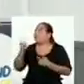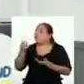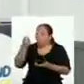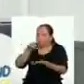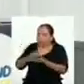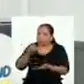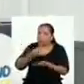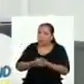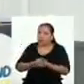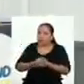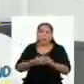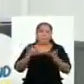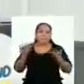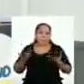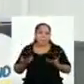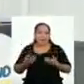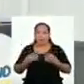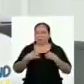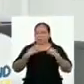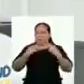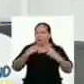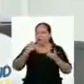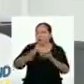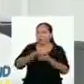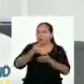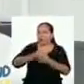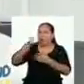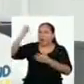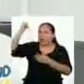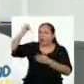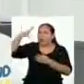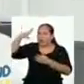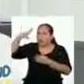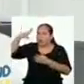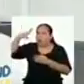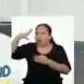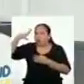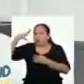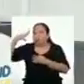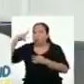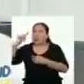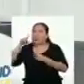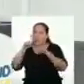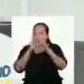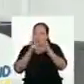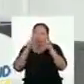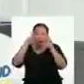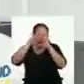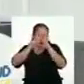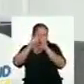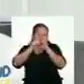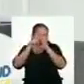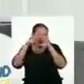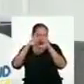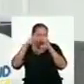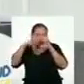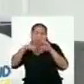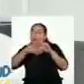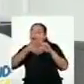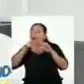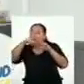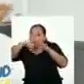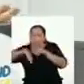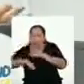Para hacer algo chévere. Me compraría una luz LED en forma de anillo, una de esas camaritas chiquitas que grabo bajo el agua